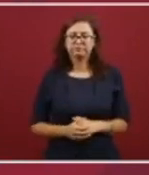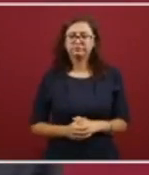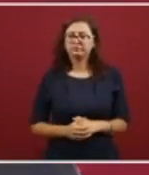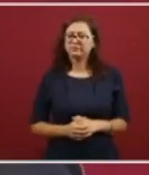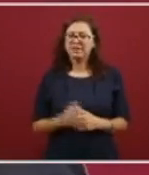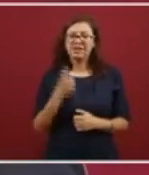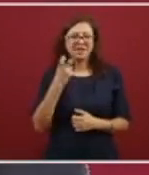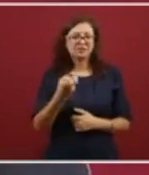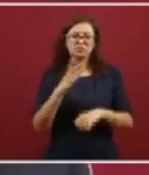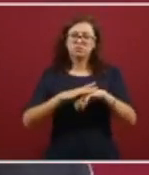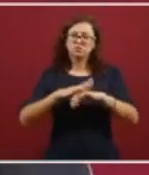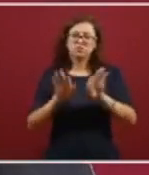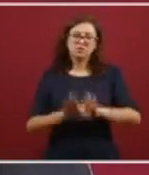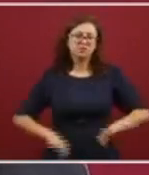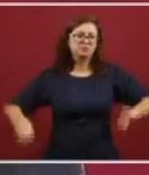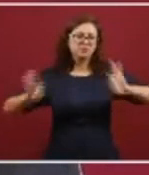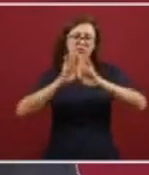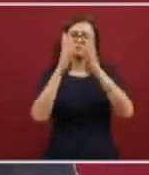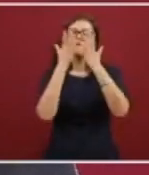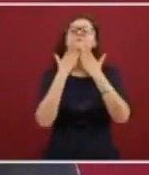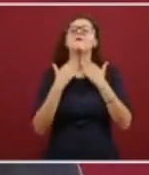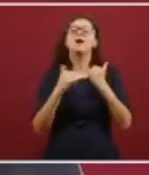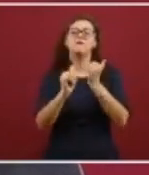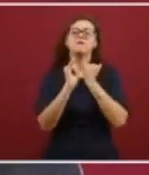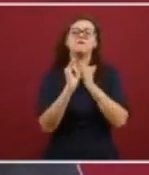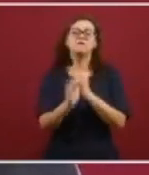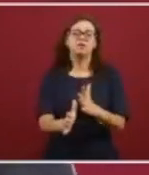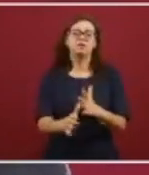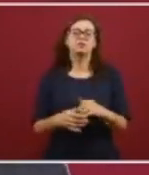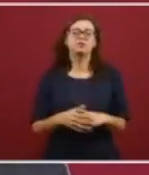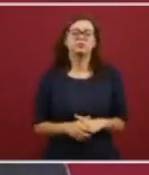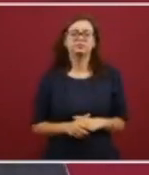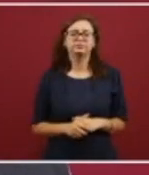Eso es lo más importante.